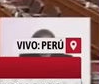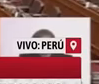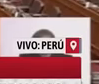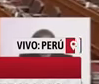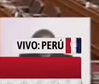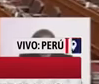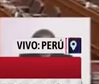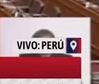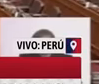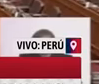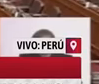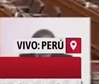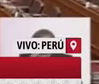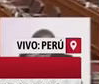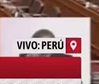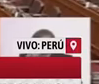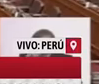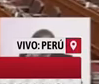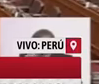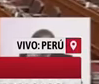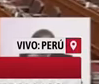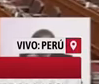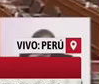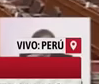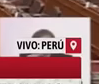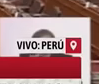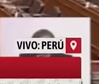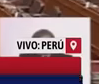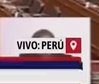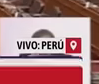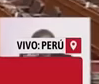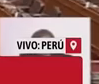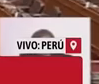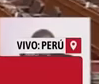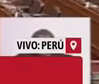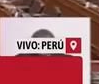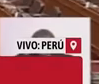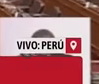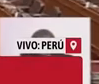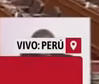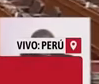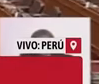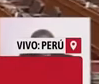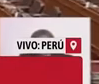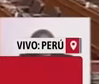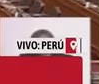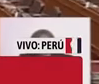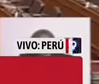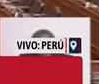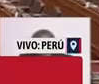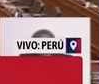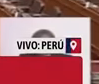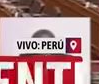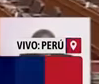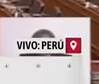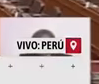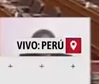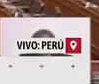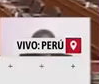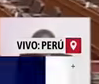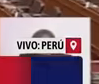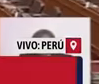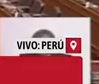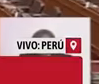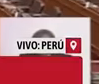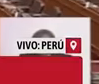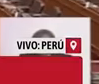los representantes de Castillo, son las bancas vacías que ven ahí a los costados. Claro, está bien, sí. No están los representantes de Castillo. Bueno, hay bancas